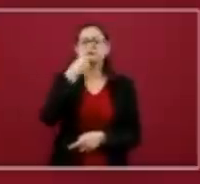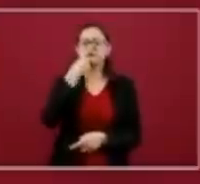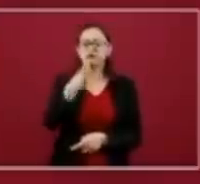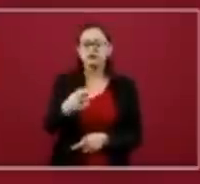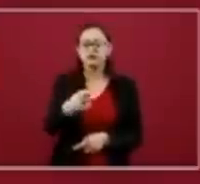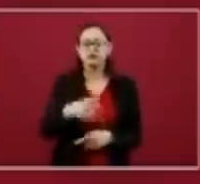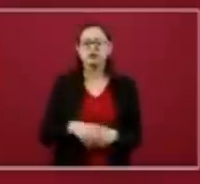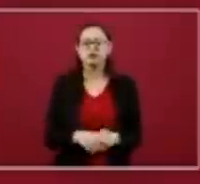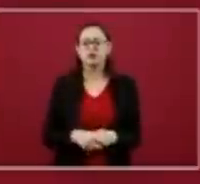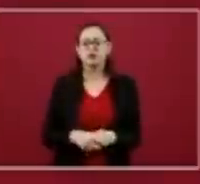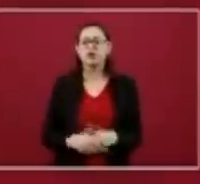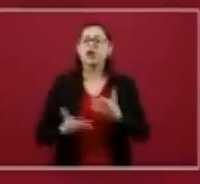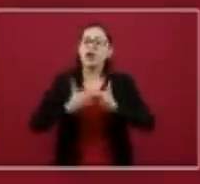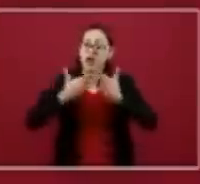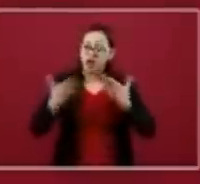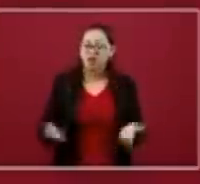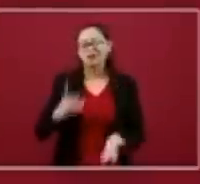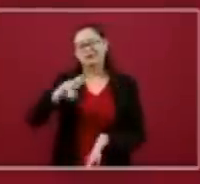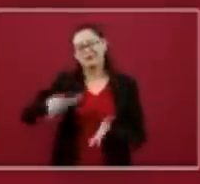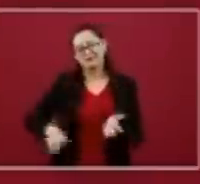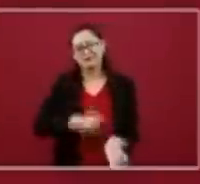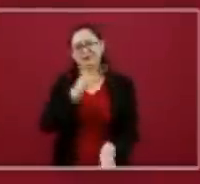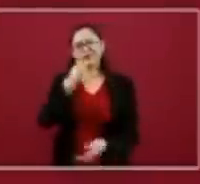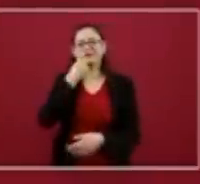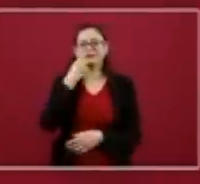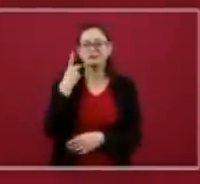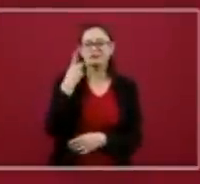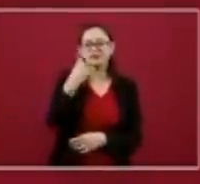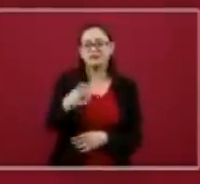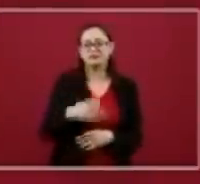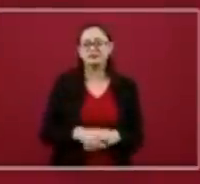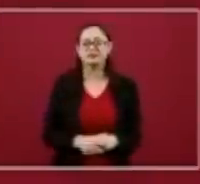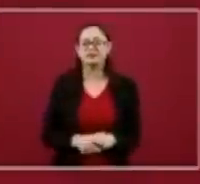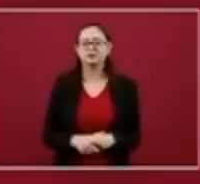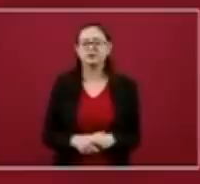y ahora lo voy a repetir, si me preguntan, diga